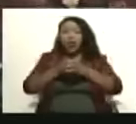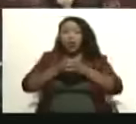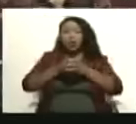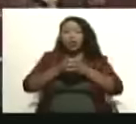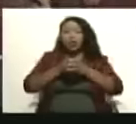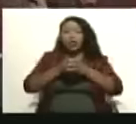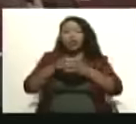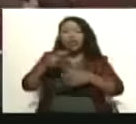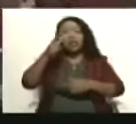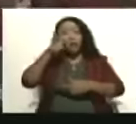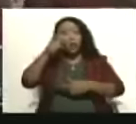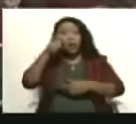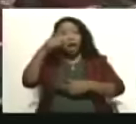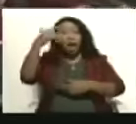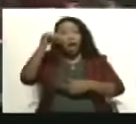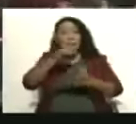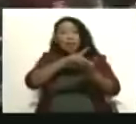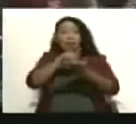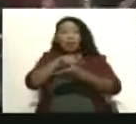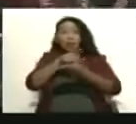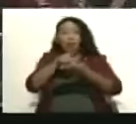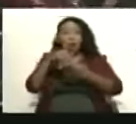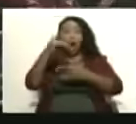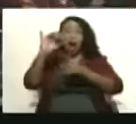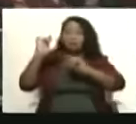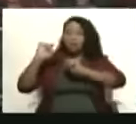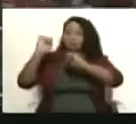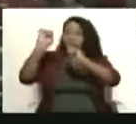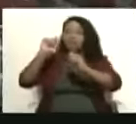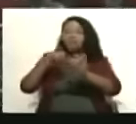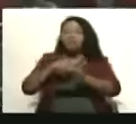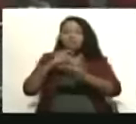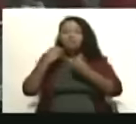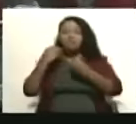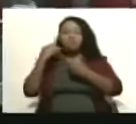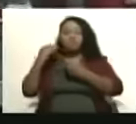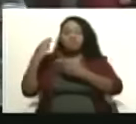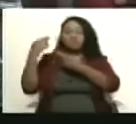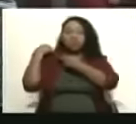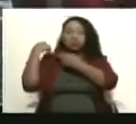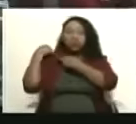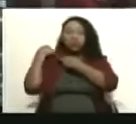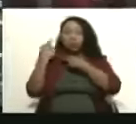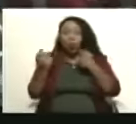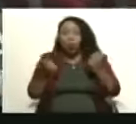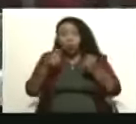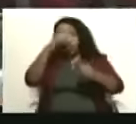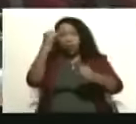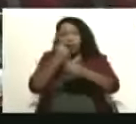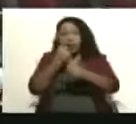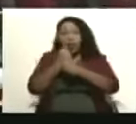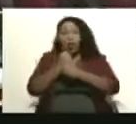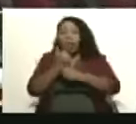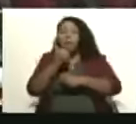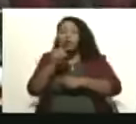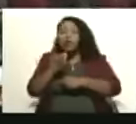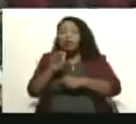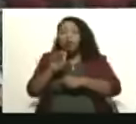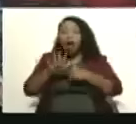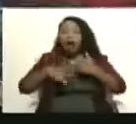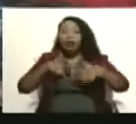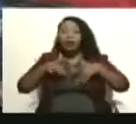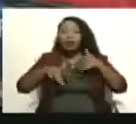participando. Y hay una designación de profesionales allí, bueno, para la garantía del control operacional durante todos estos